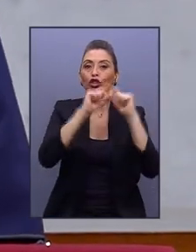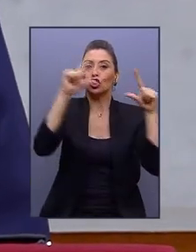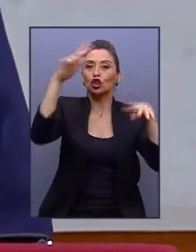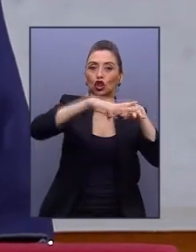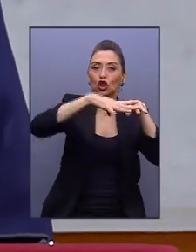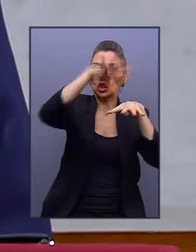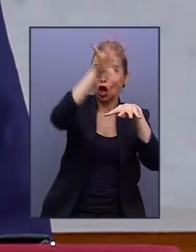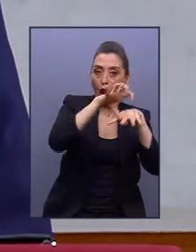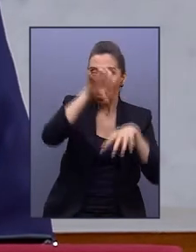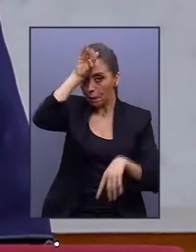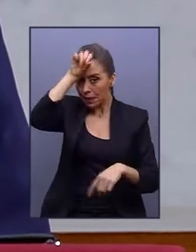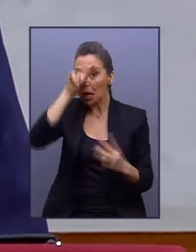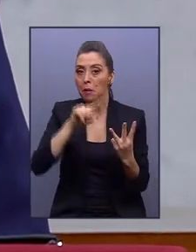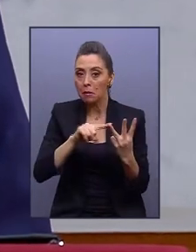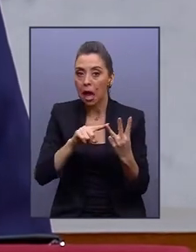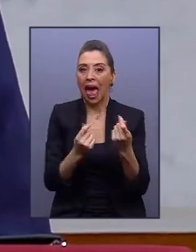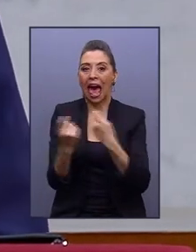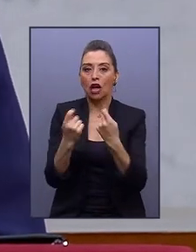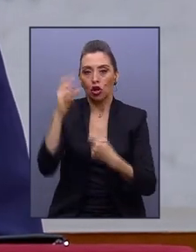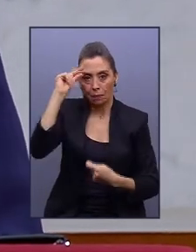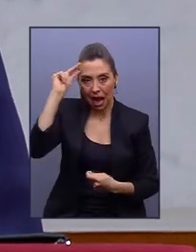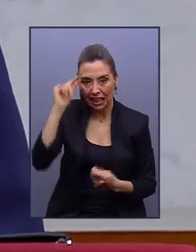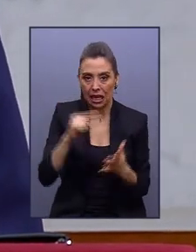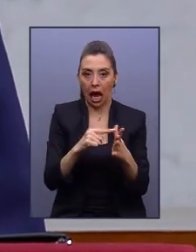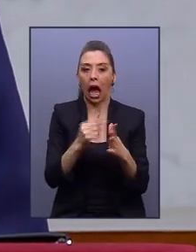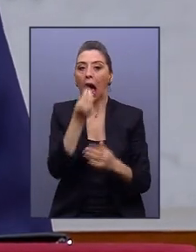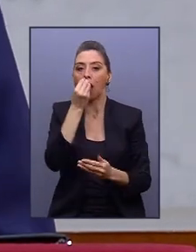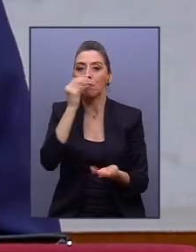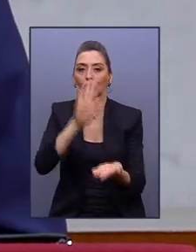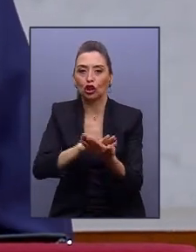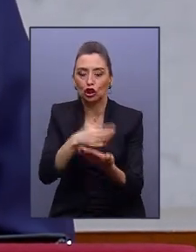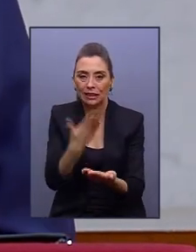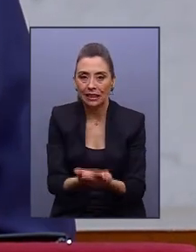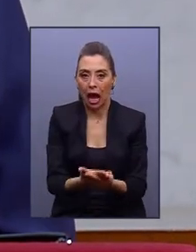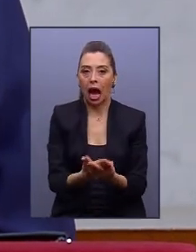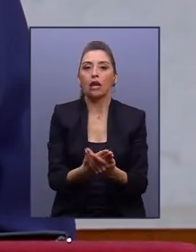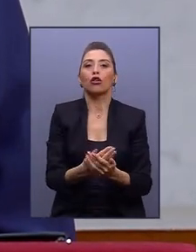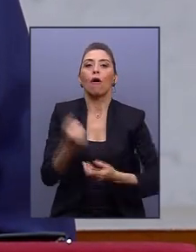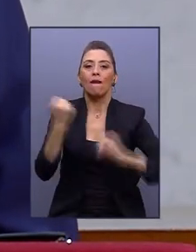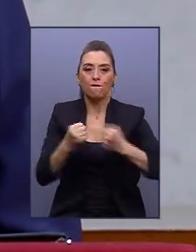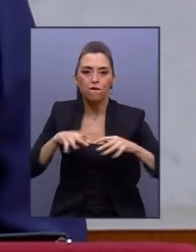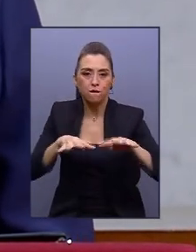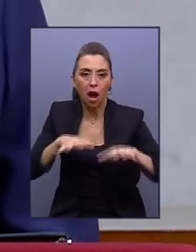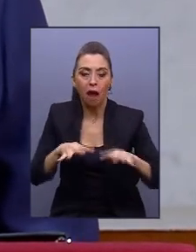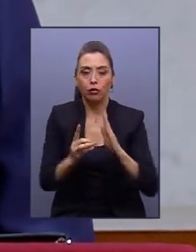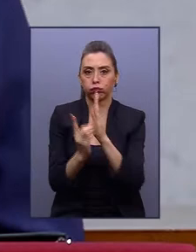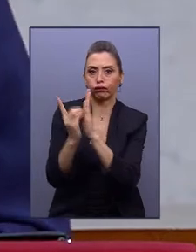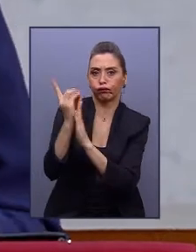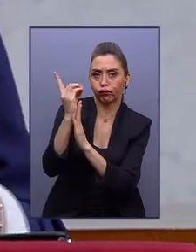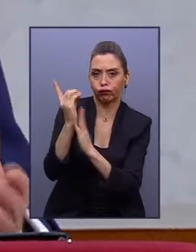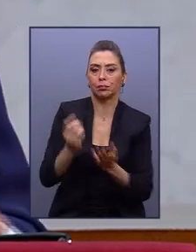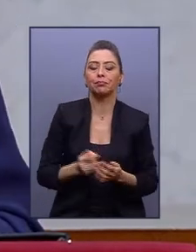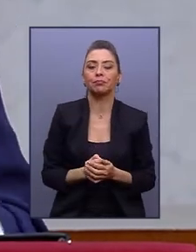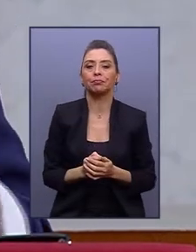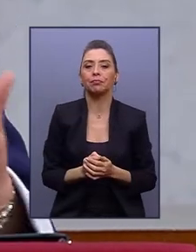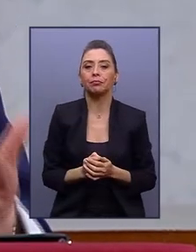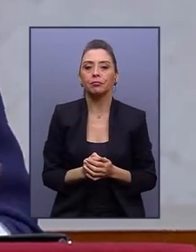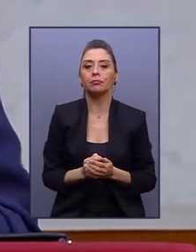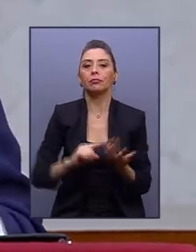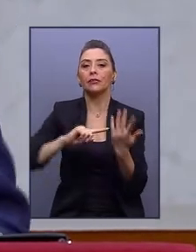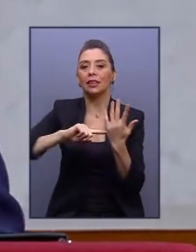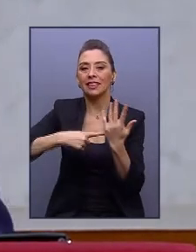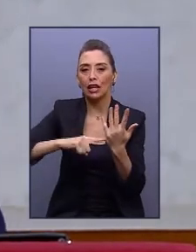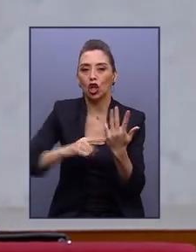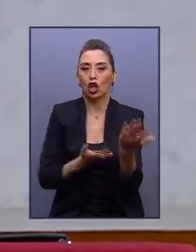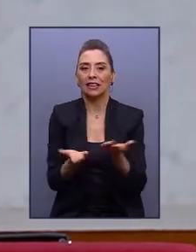minería, también en economía creativa, alimentos saludables, manufactura avanzada, también en tecnología